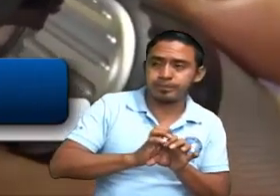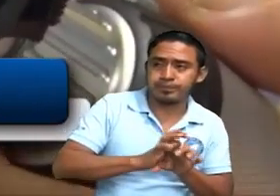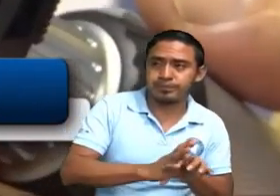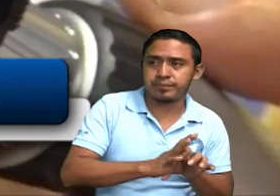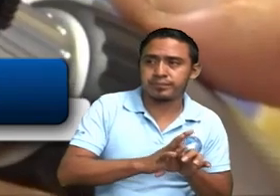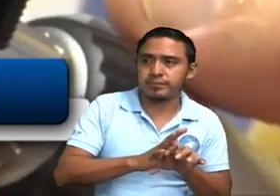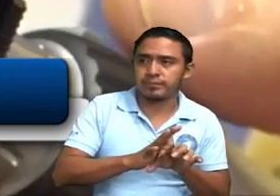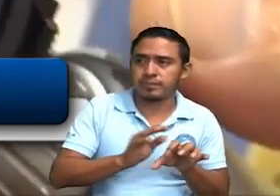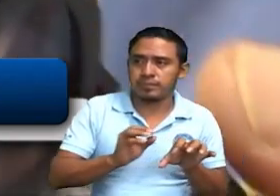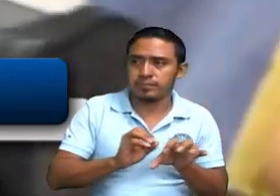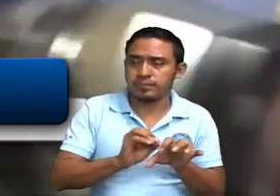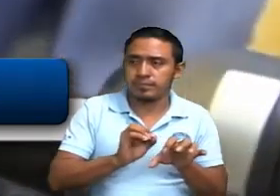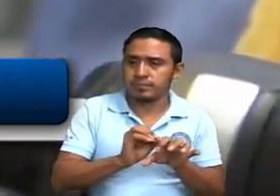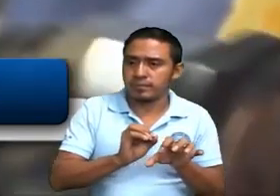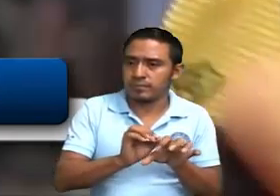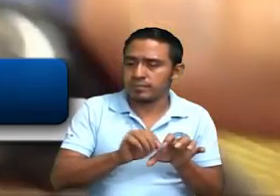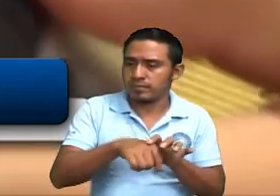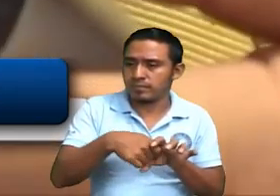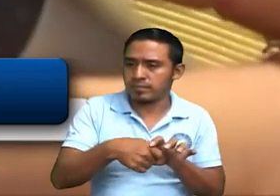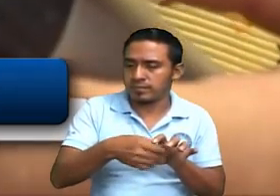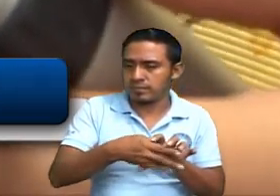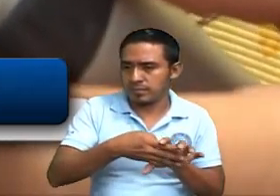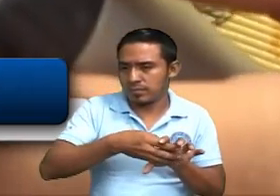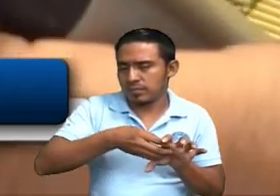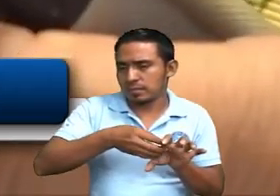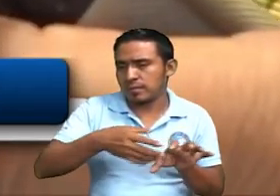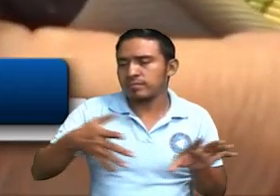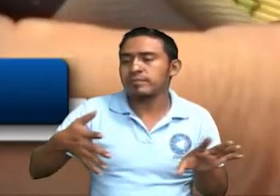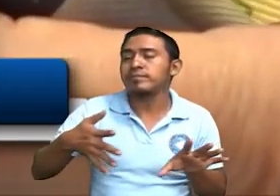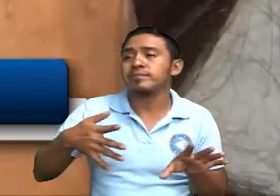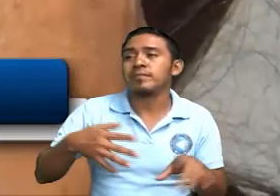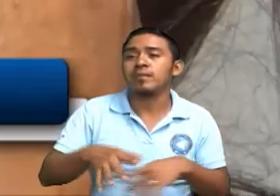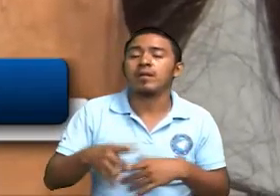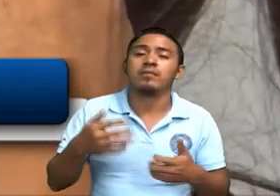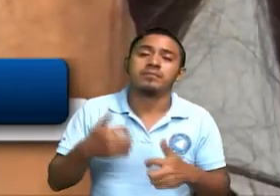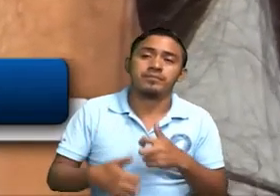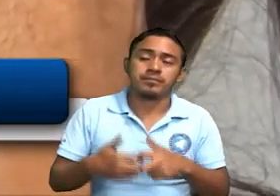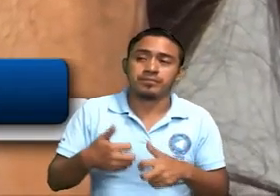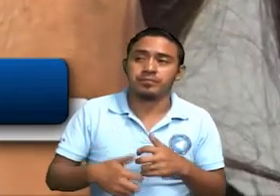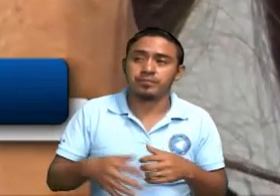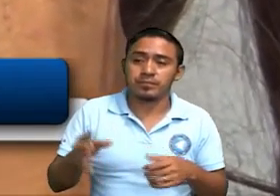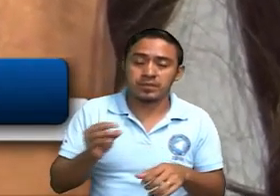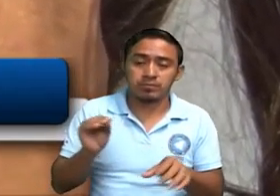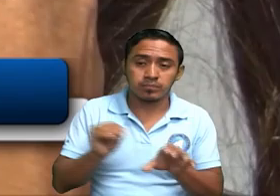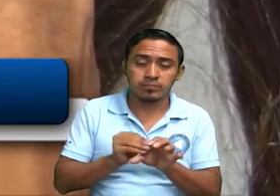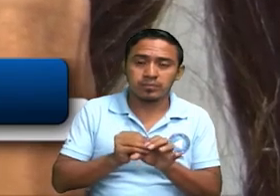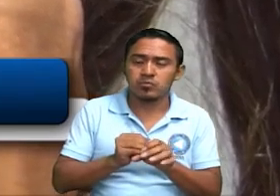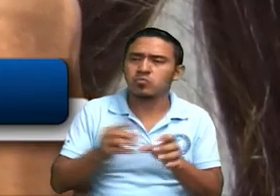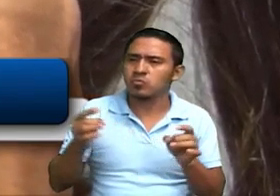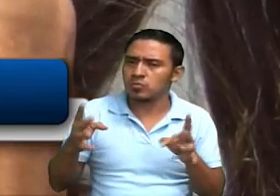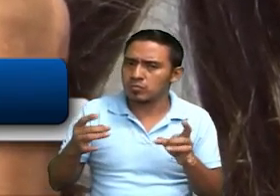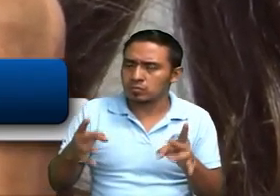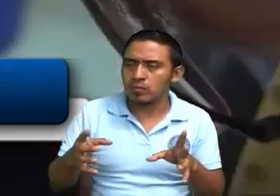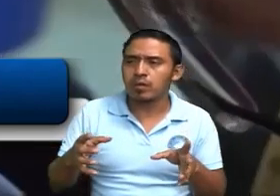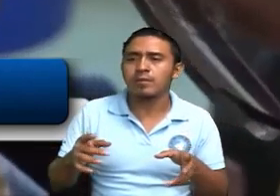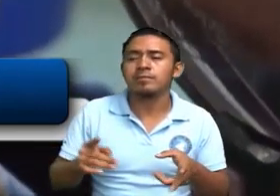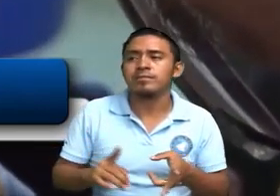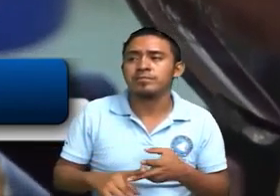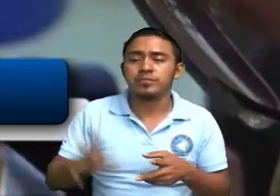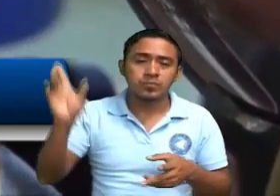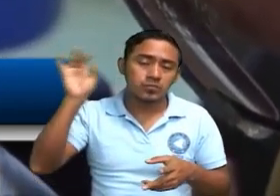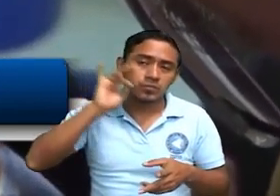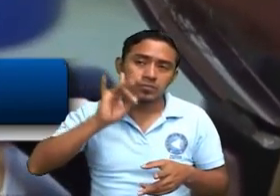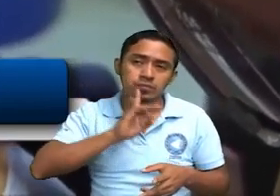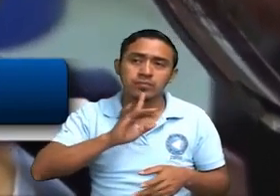vamos tapando el conducto auditivo del niño. Y entonces esto le puede producir dolor, ¿verdad? Y